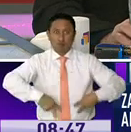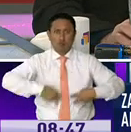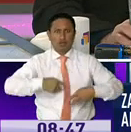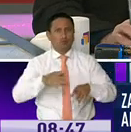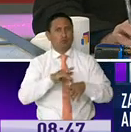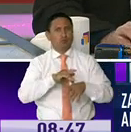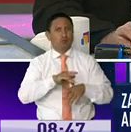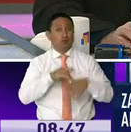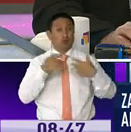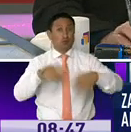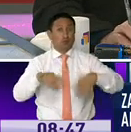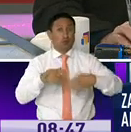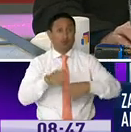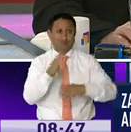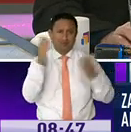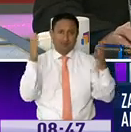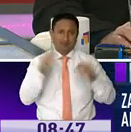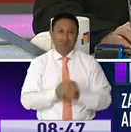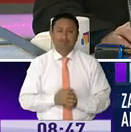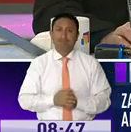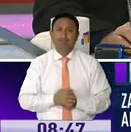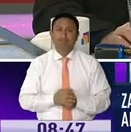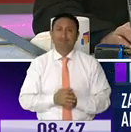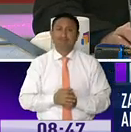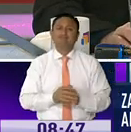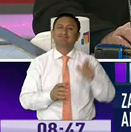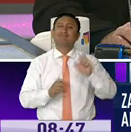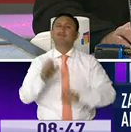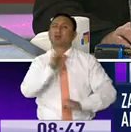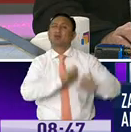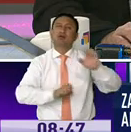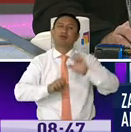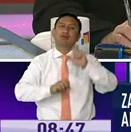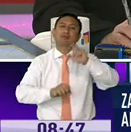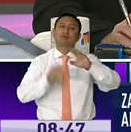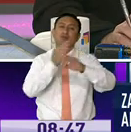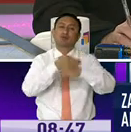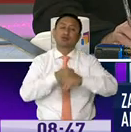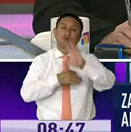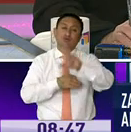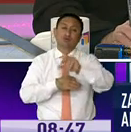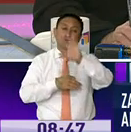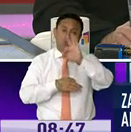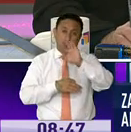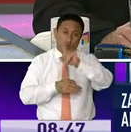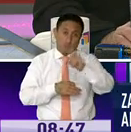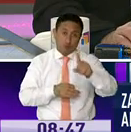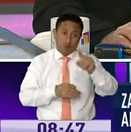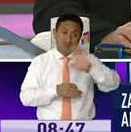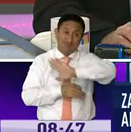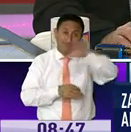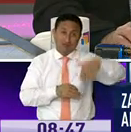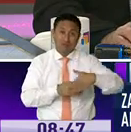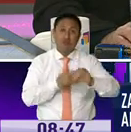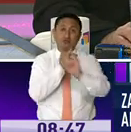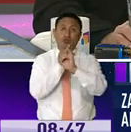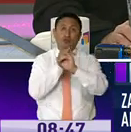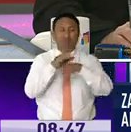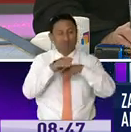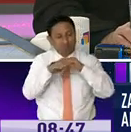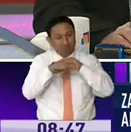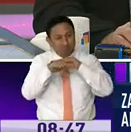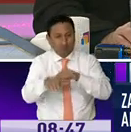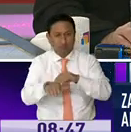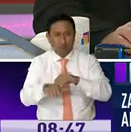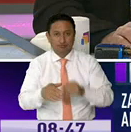haciendo operativos en todo lado, a los evaluadores, a toda la gente de funcionarios del 911 y de todas las instituciones, darles el respaldo que ellos